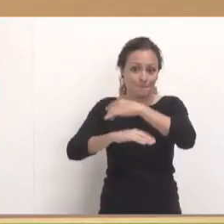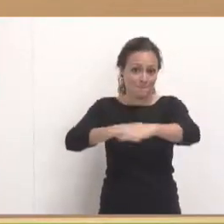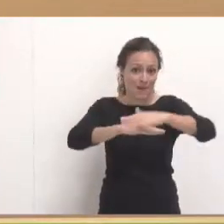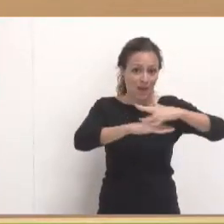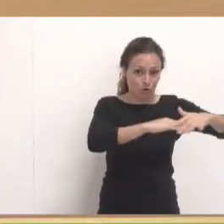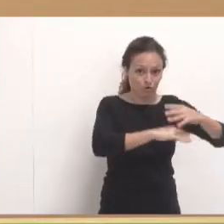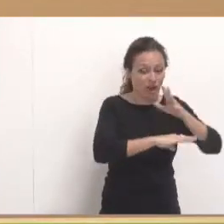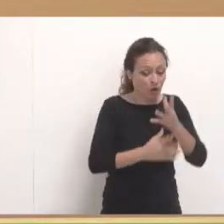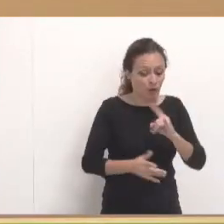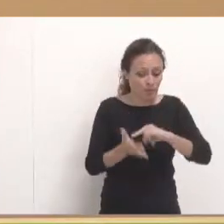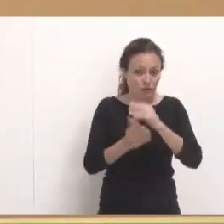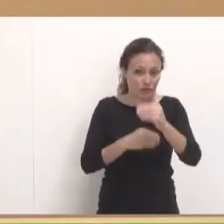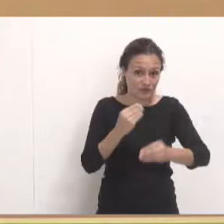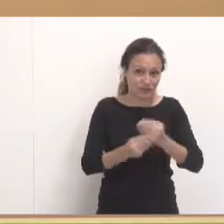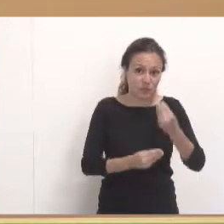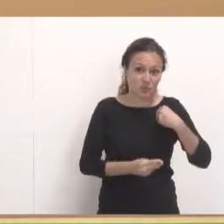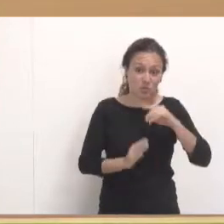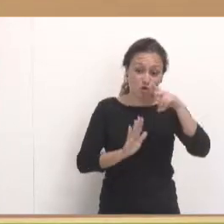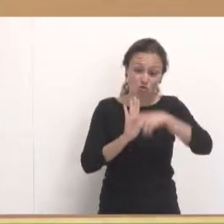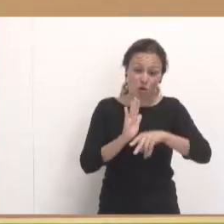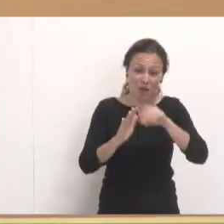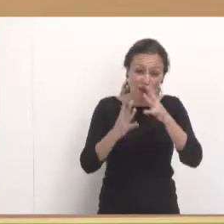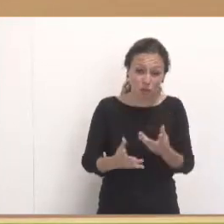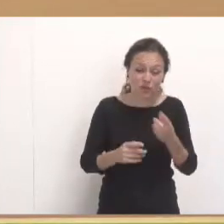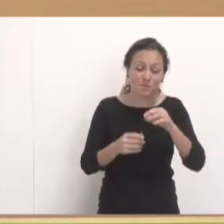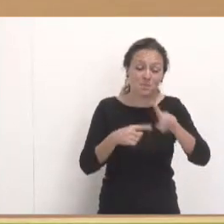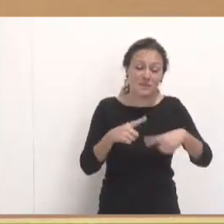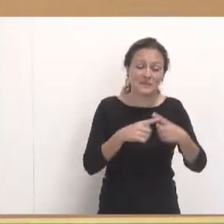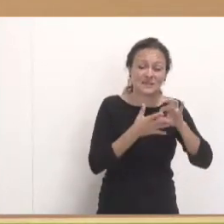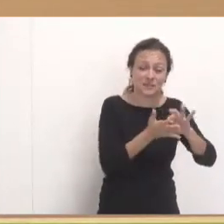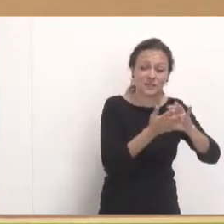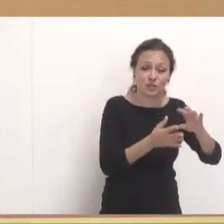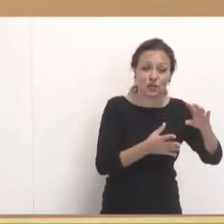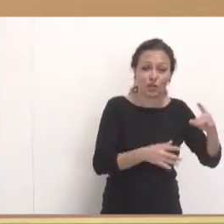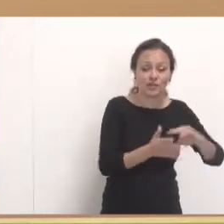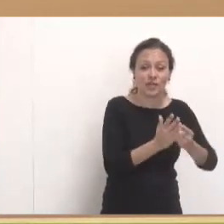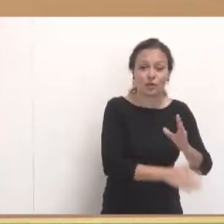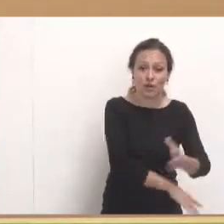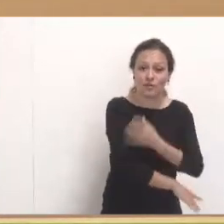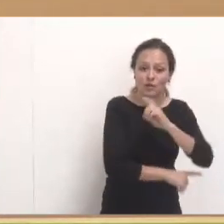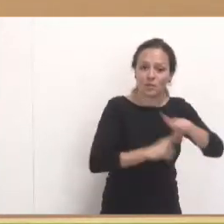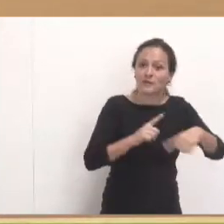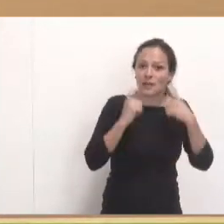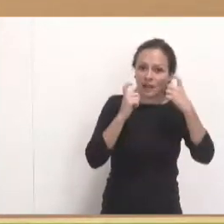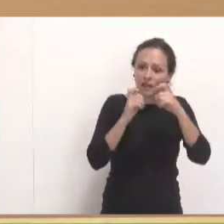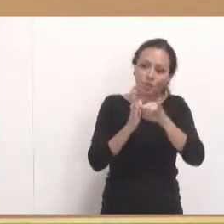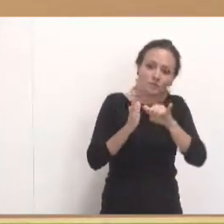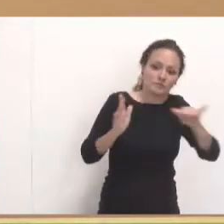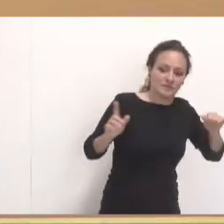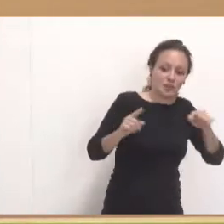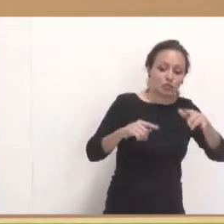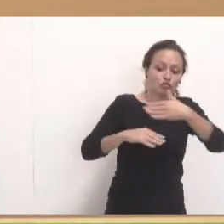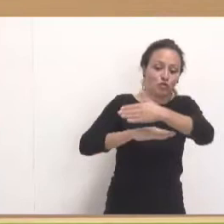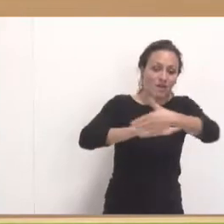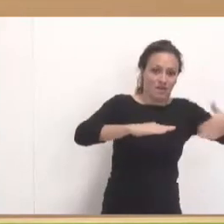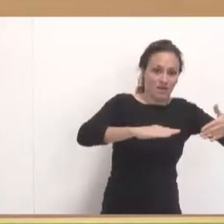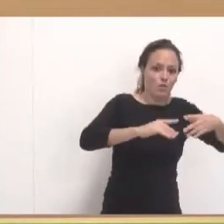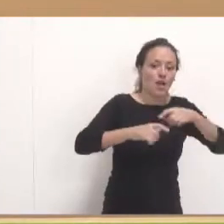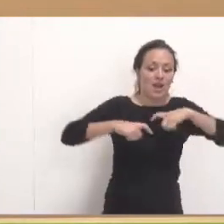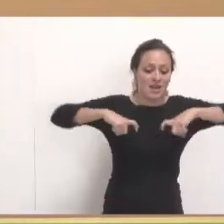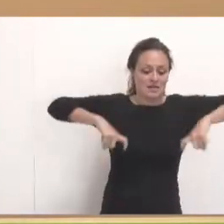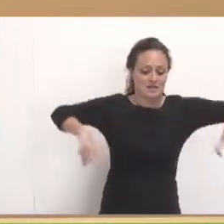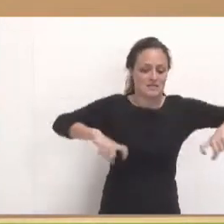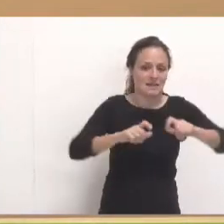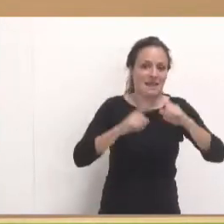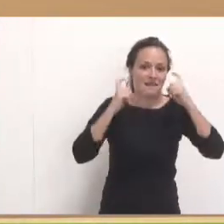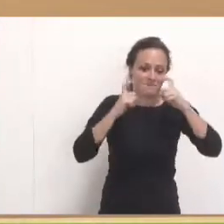está ejecutándose, serán los mínimos que exige la normativa a juicio del servicio técnico del Cabildo y se posicionarán lo más alejados posibles de la línea blanca que limita la calzada.